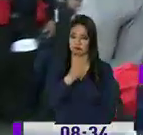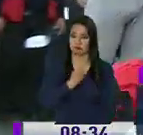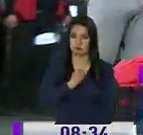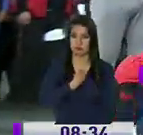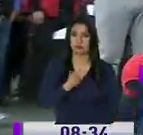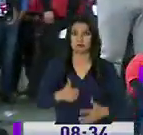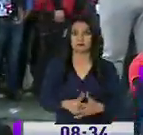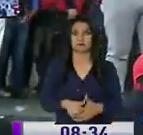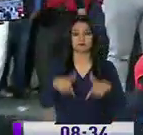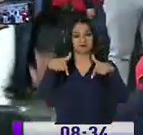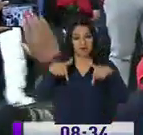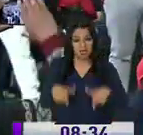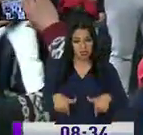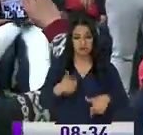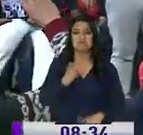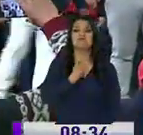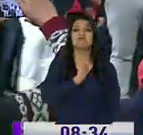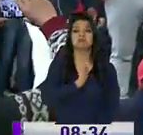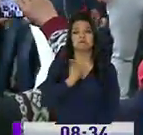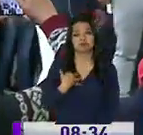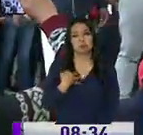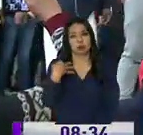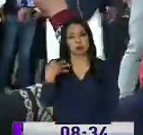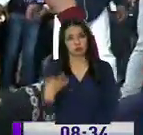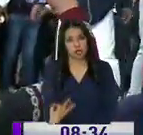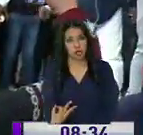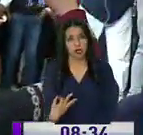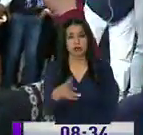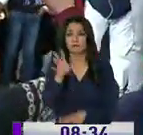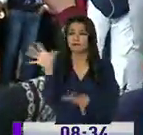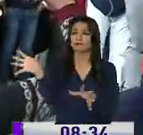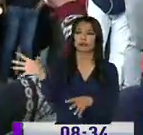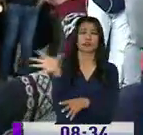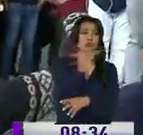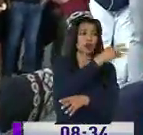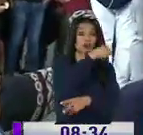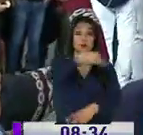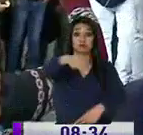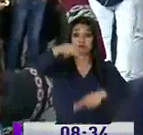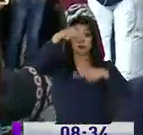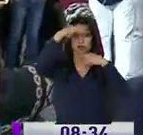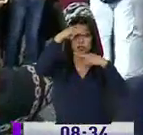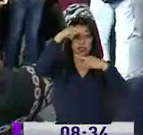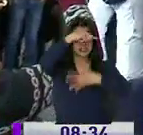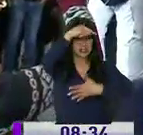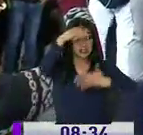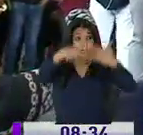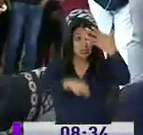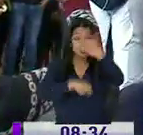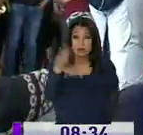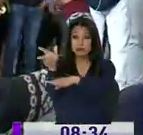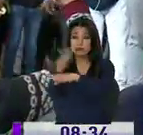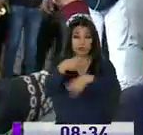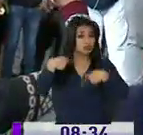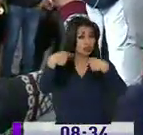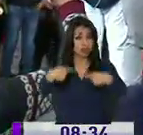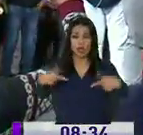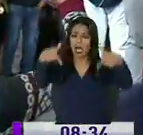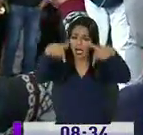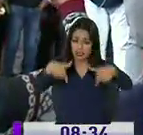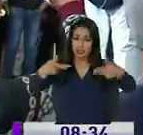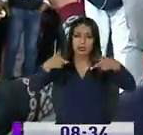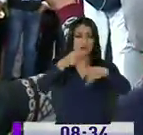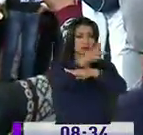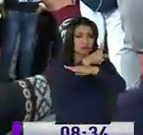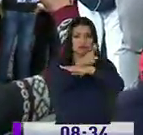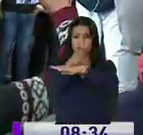estamos aquí, hemos venido a cubrir todos estos acontecimientos que se han dado, como lo hemos venido haciendo todos los días.